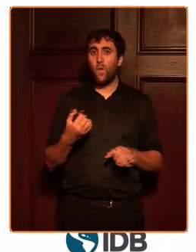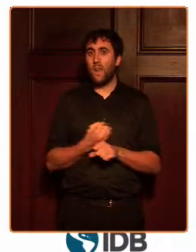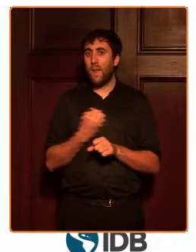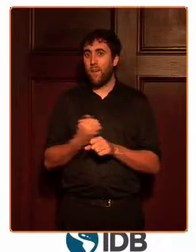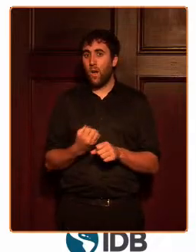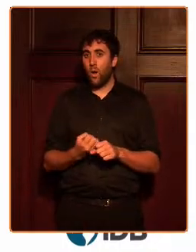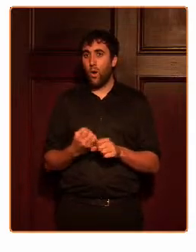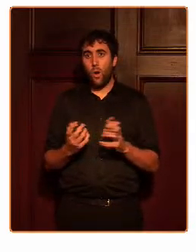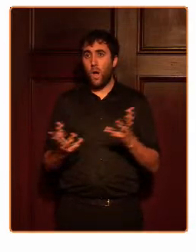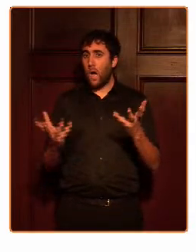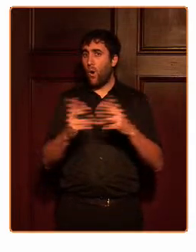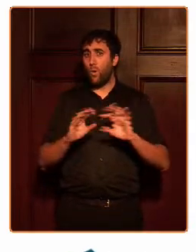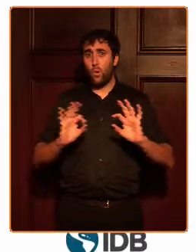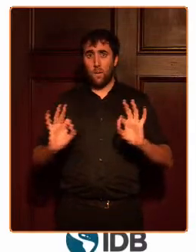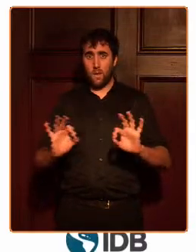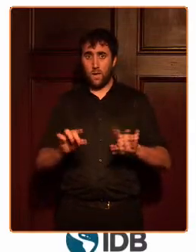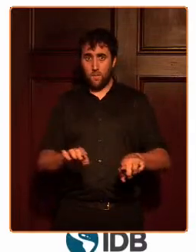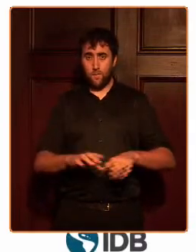tareas abstractas.